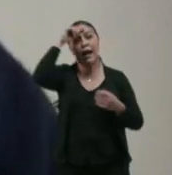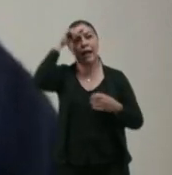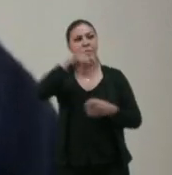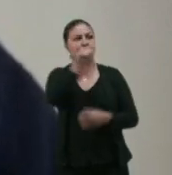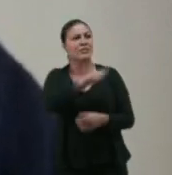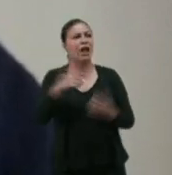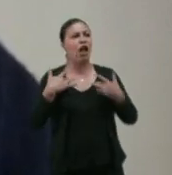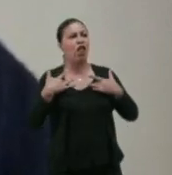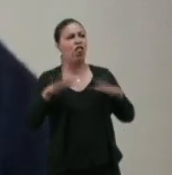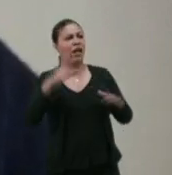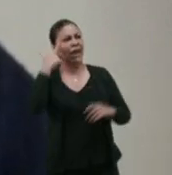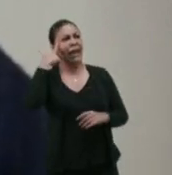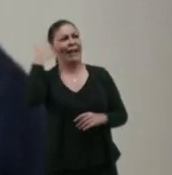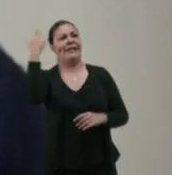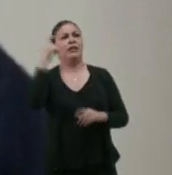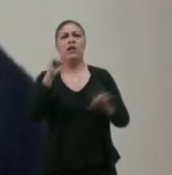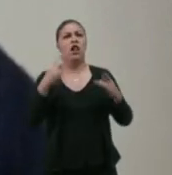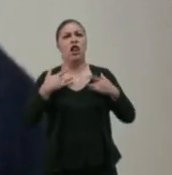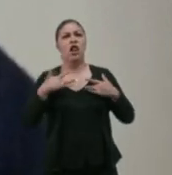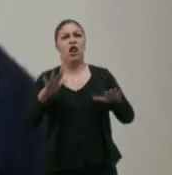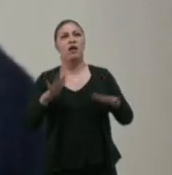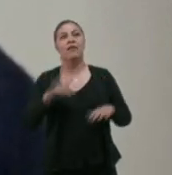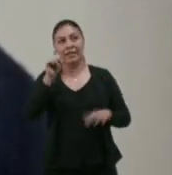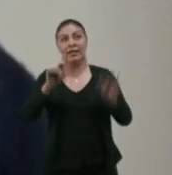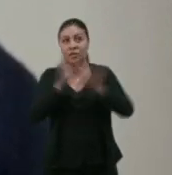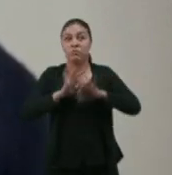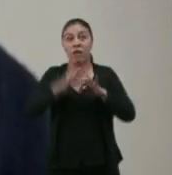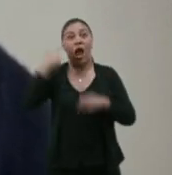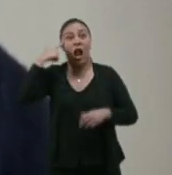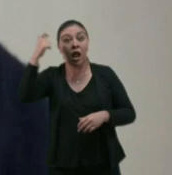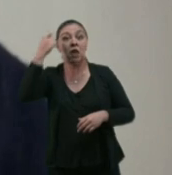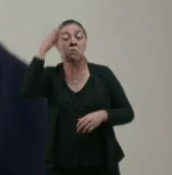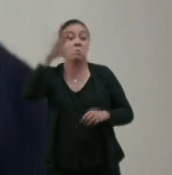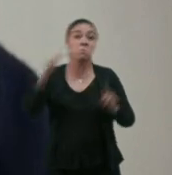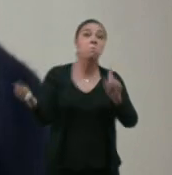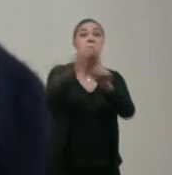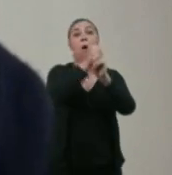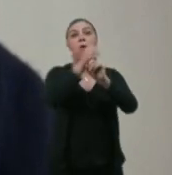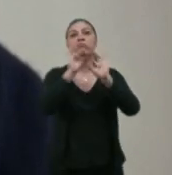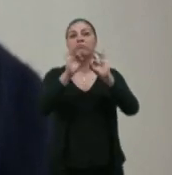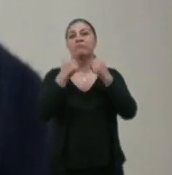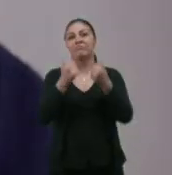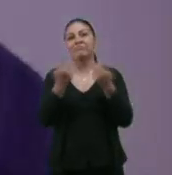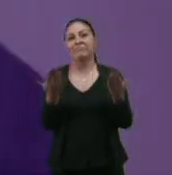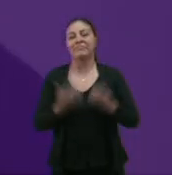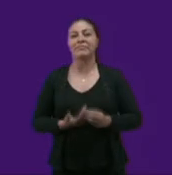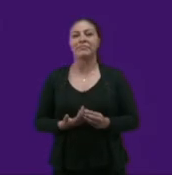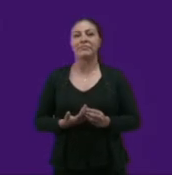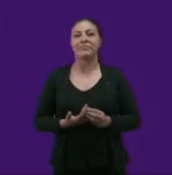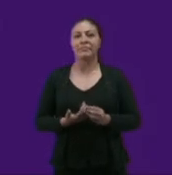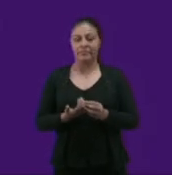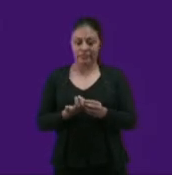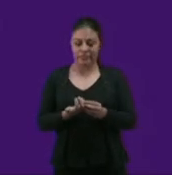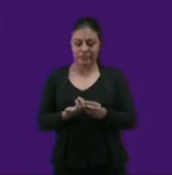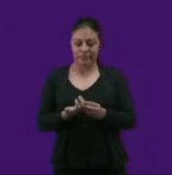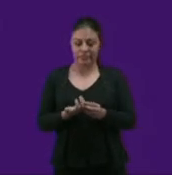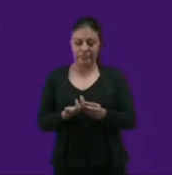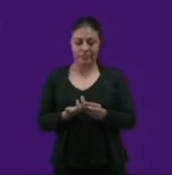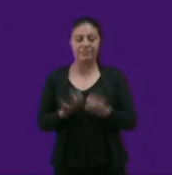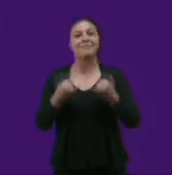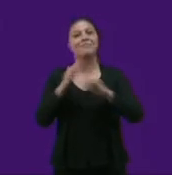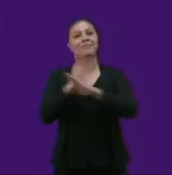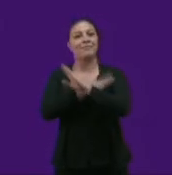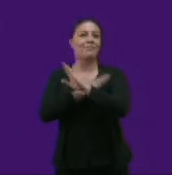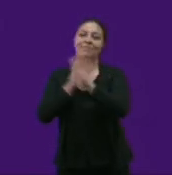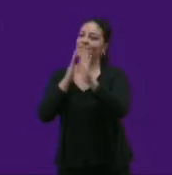porque cuanto más riesgos toma uno, más posibilidades hay de fracasar. De acuerdo, Marcos. Hablábamos ahora